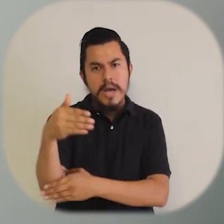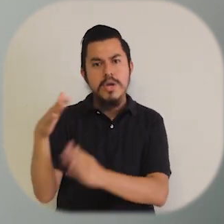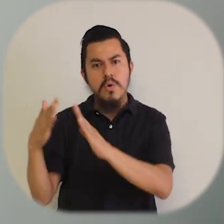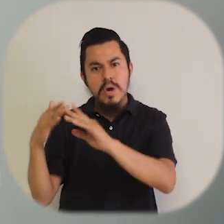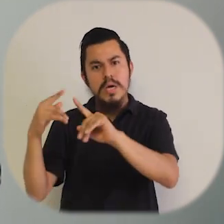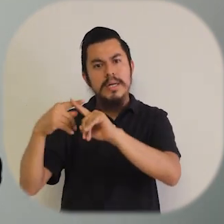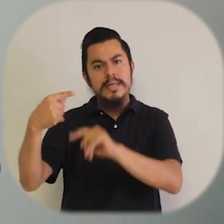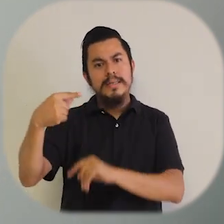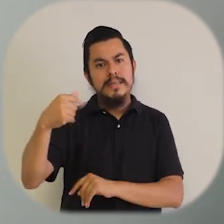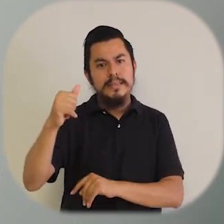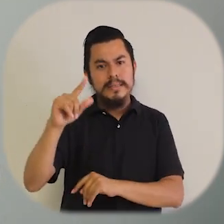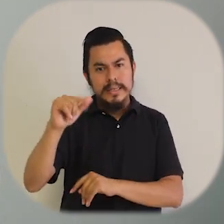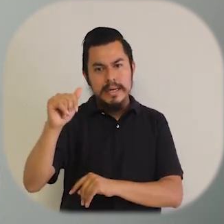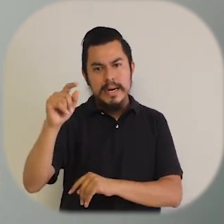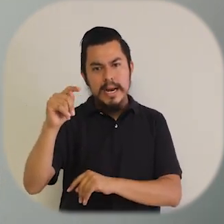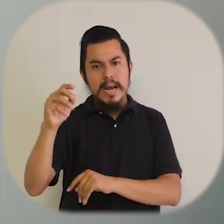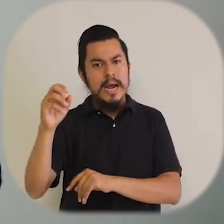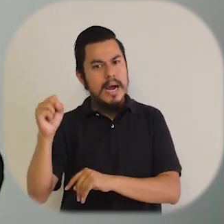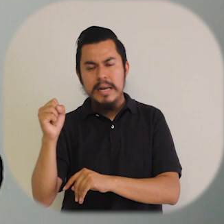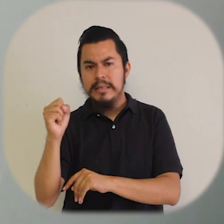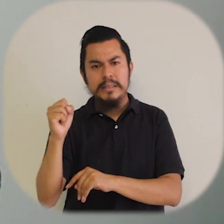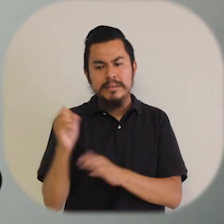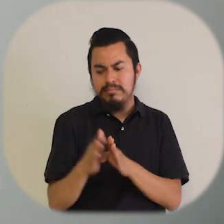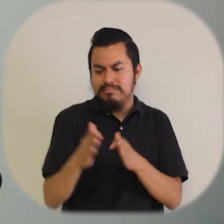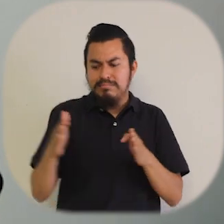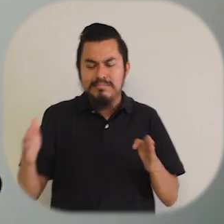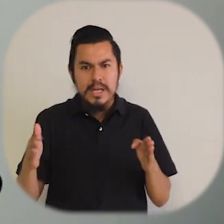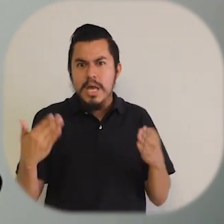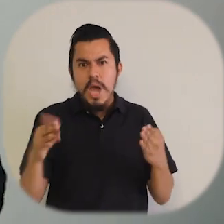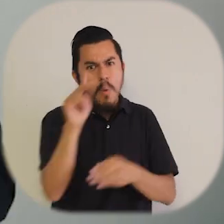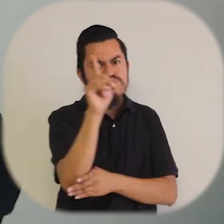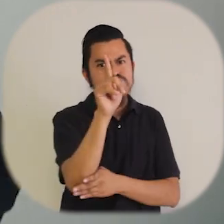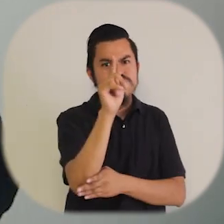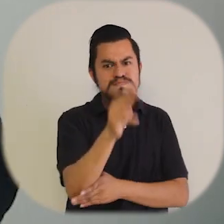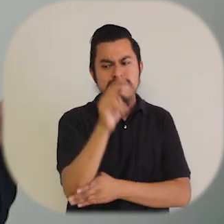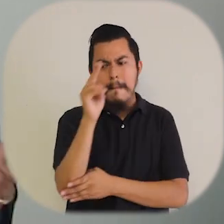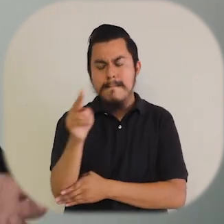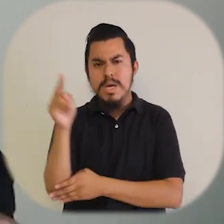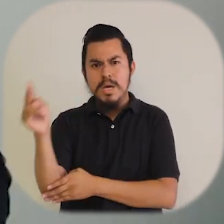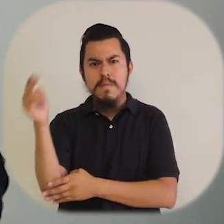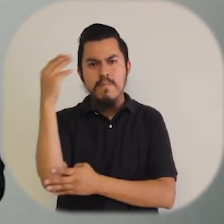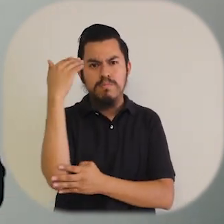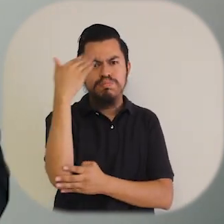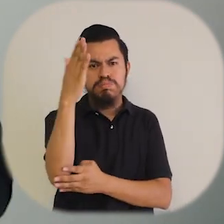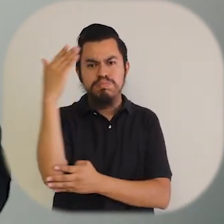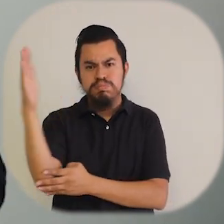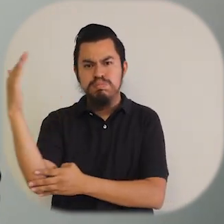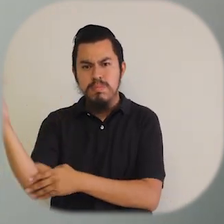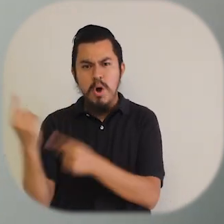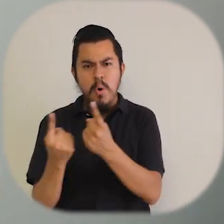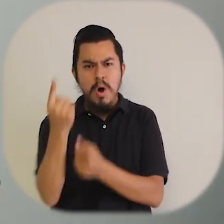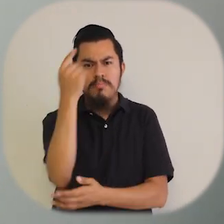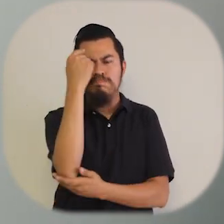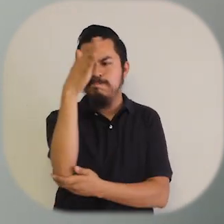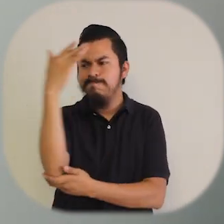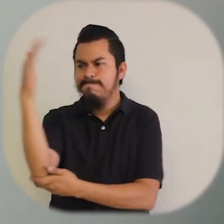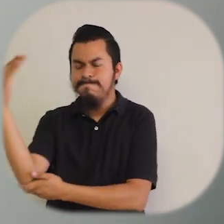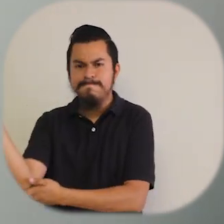15 a 20 años, el apóstol Pablo compartía un mensaje. A través de toda la escritura compartió un